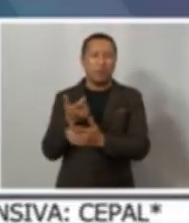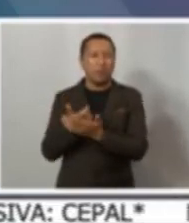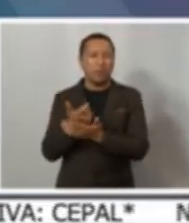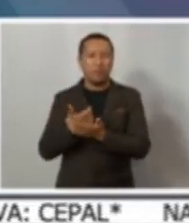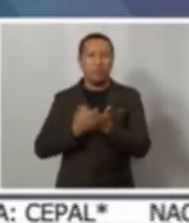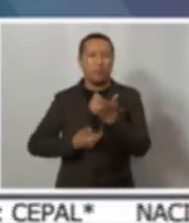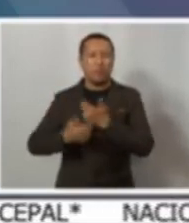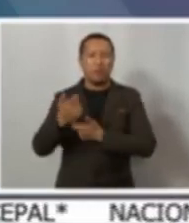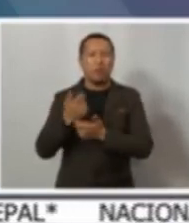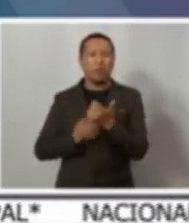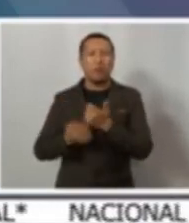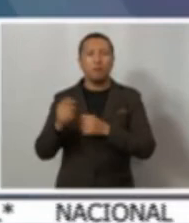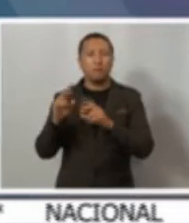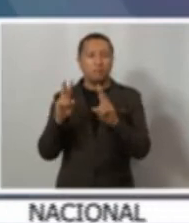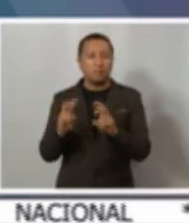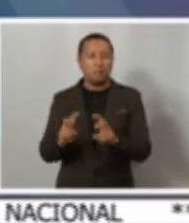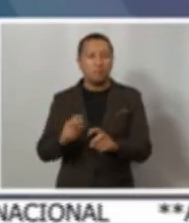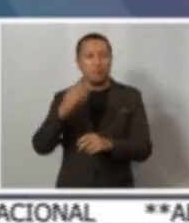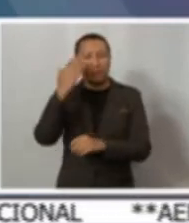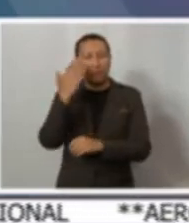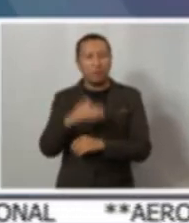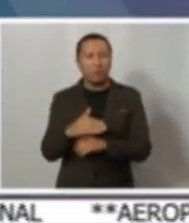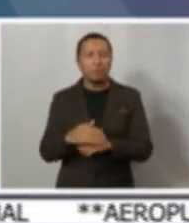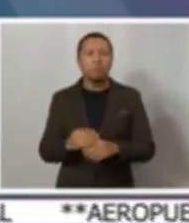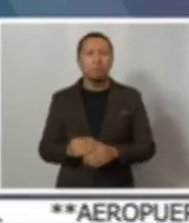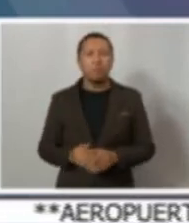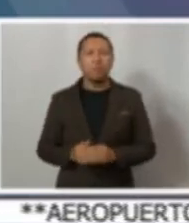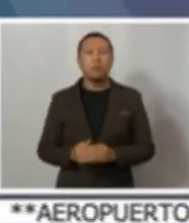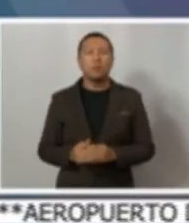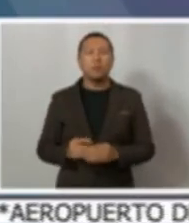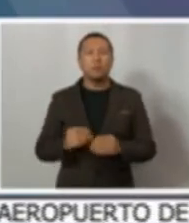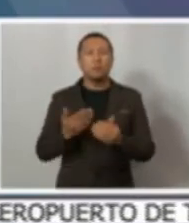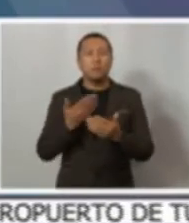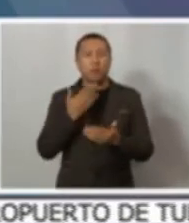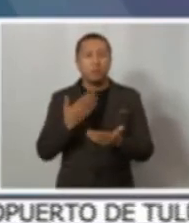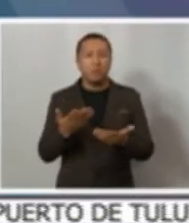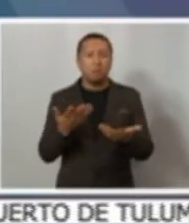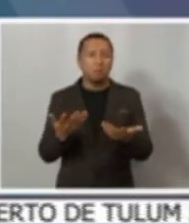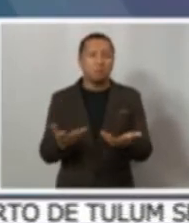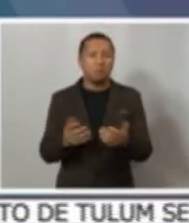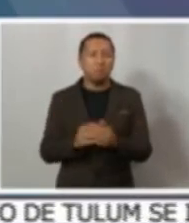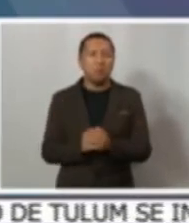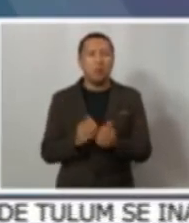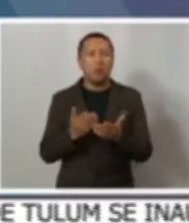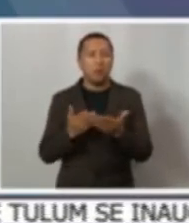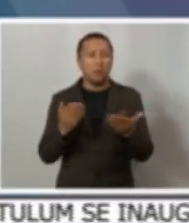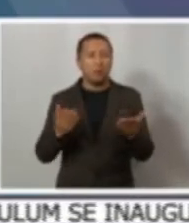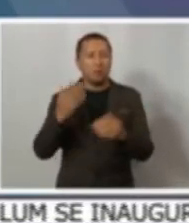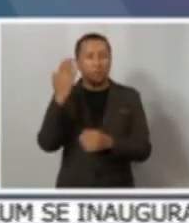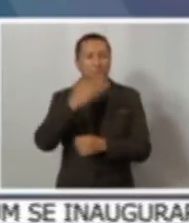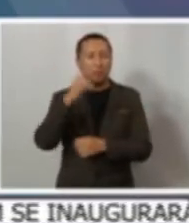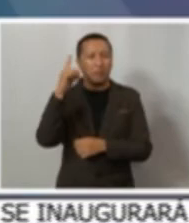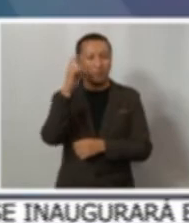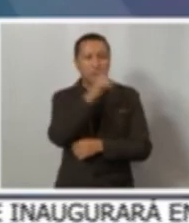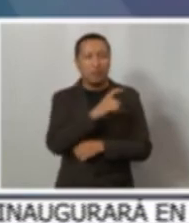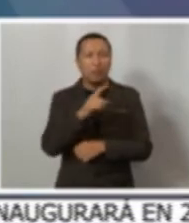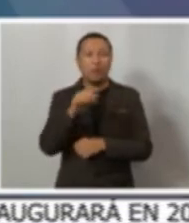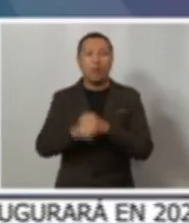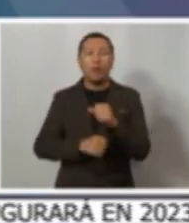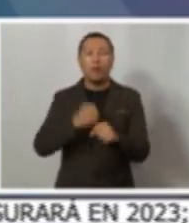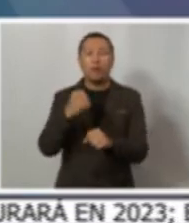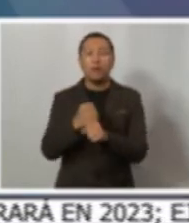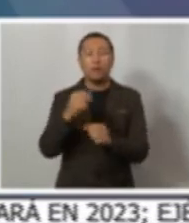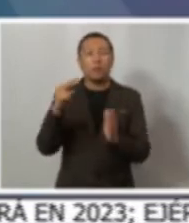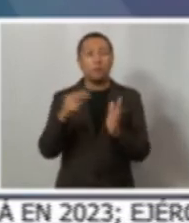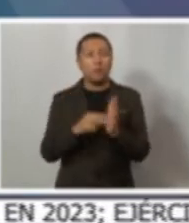lesionado se ha visto con el tema del COVID-19. Así que en medio de todo este panorama, adverso para Quintana Roo, pues este 2020 he